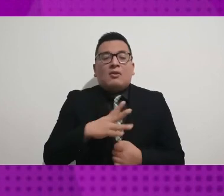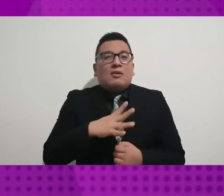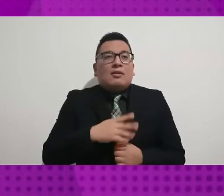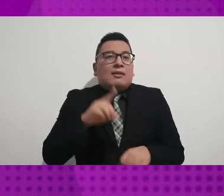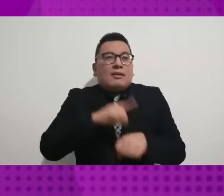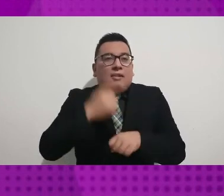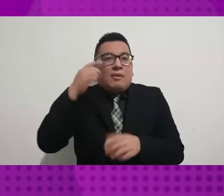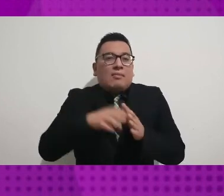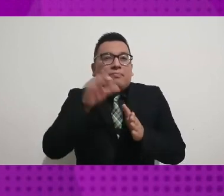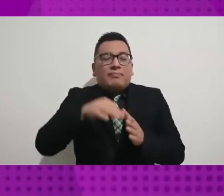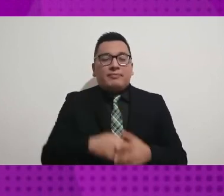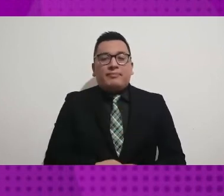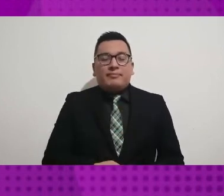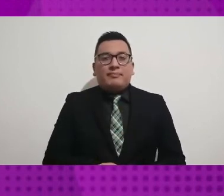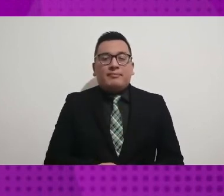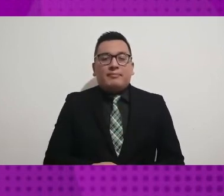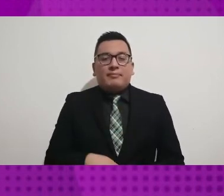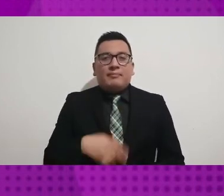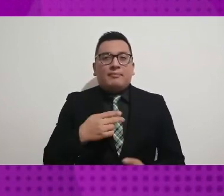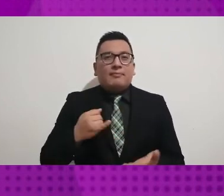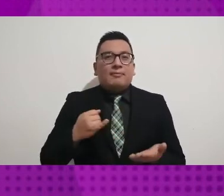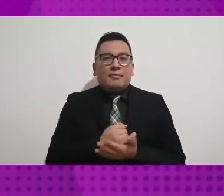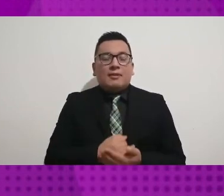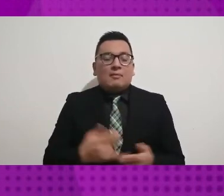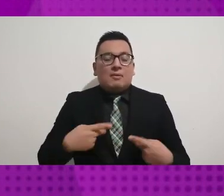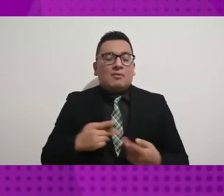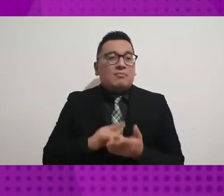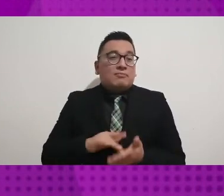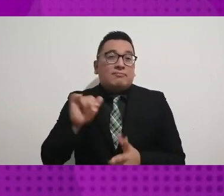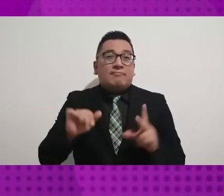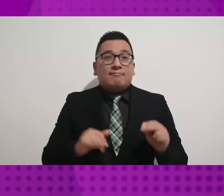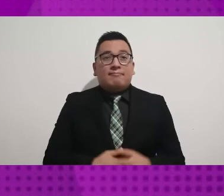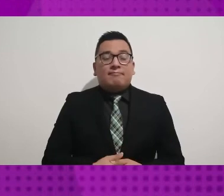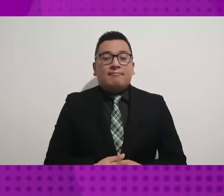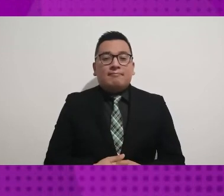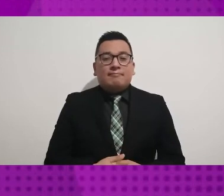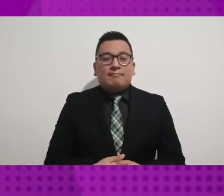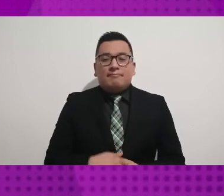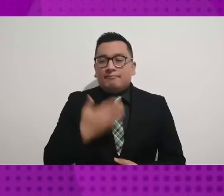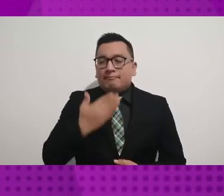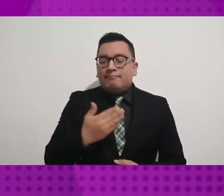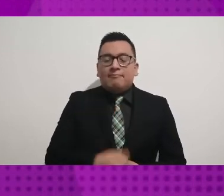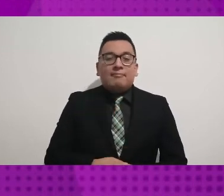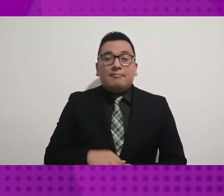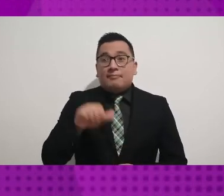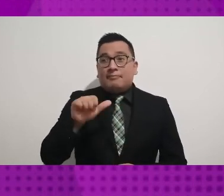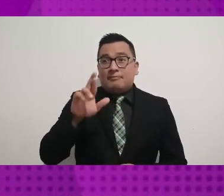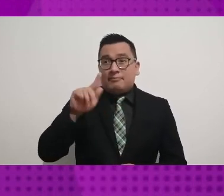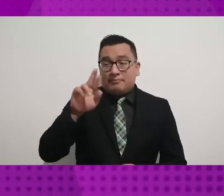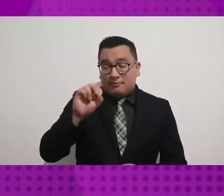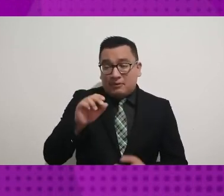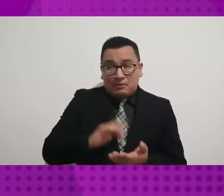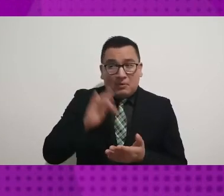se decide el día de la elección con la decisión de los votantes, ¿no? Muy bien, Arturo,